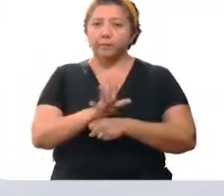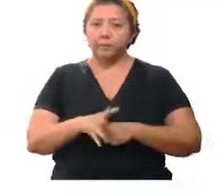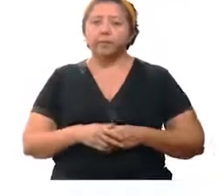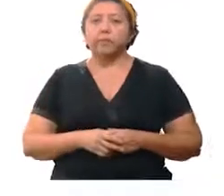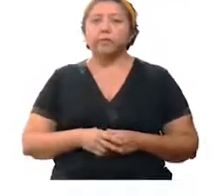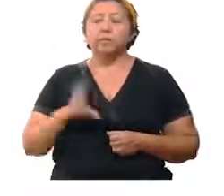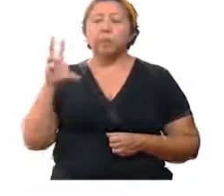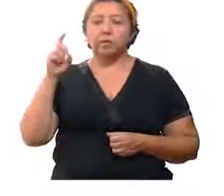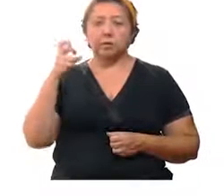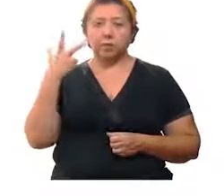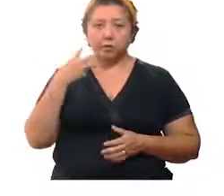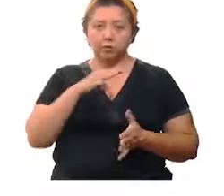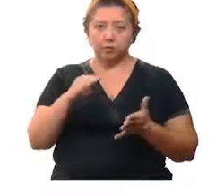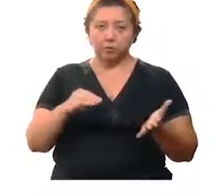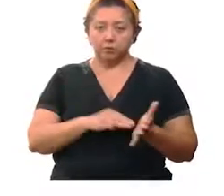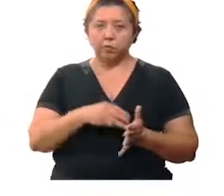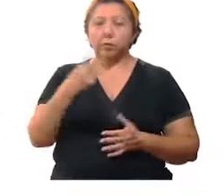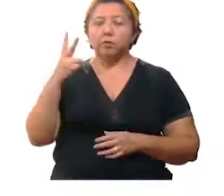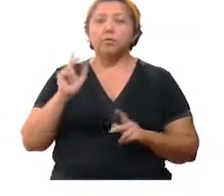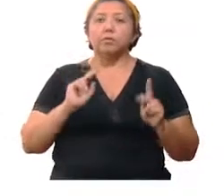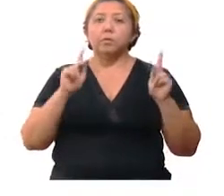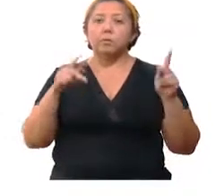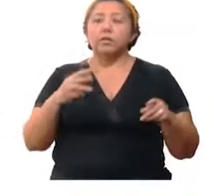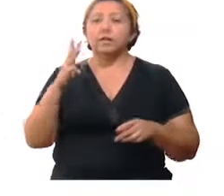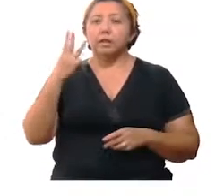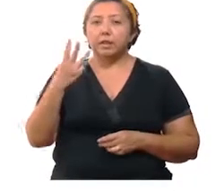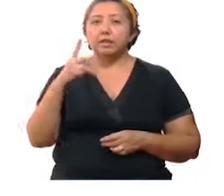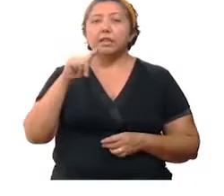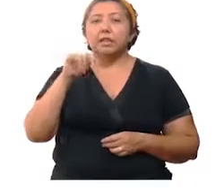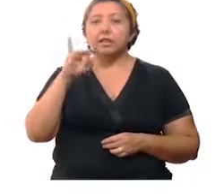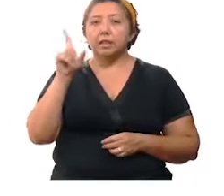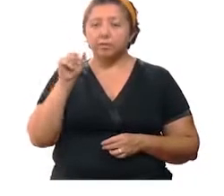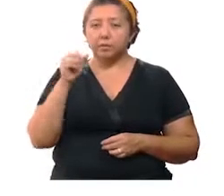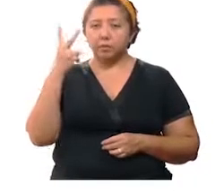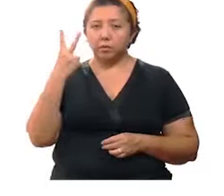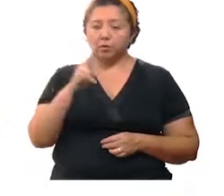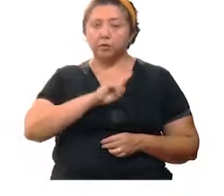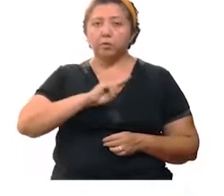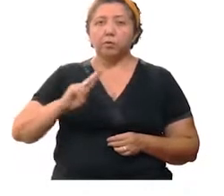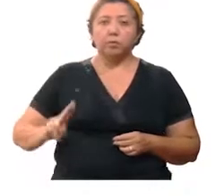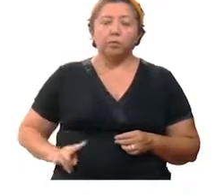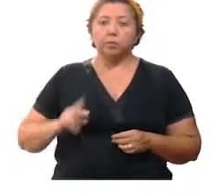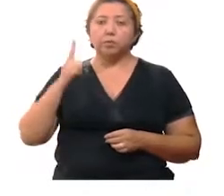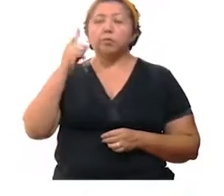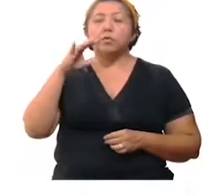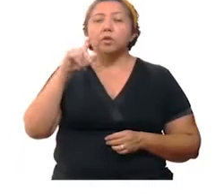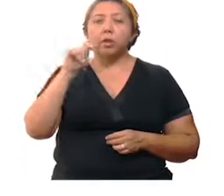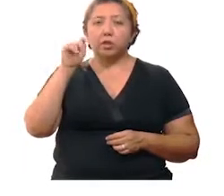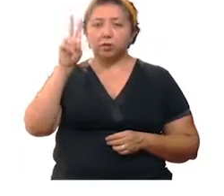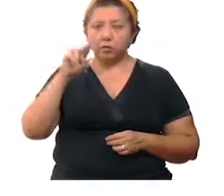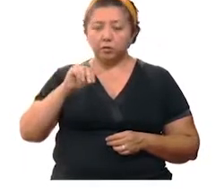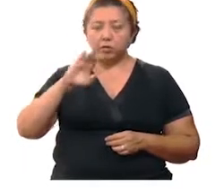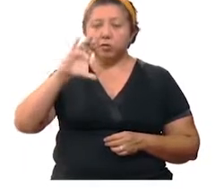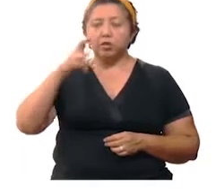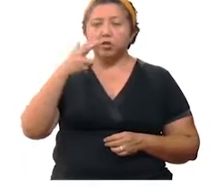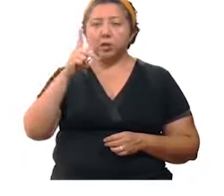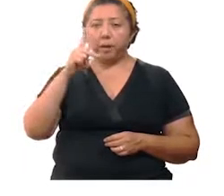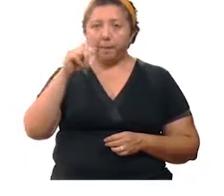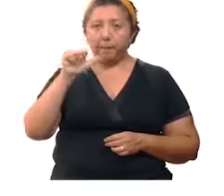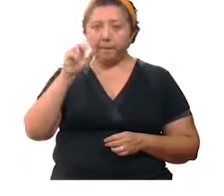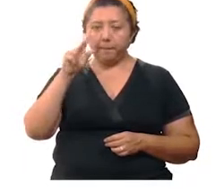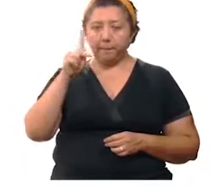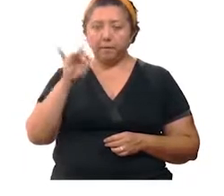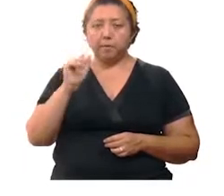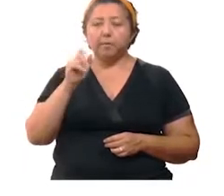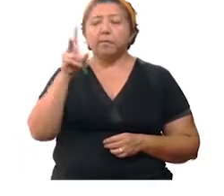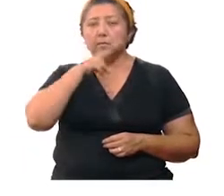coronavirus, 38 en Mérida, 12 en Progreso, 3 en Tizimín, 2 en Numán y 1 en Celestún, Chapap, Tecó, Tecash,